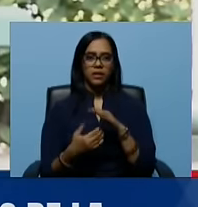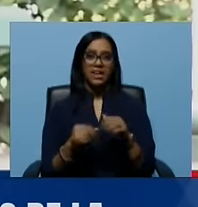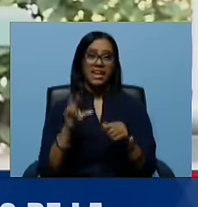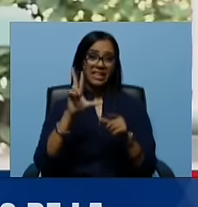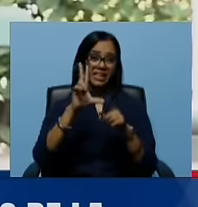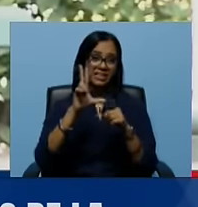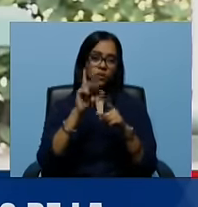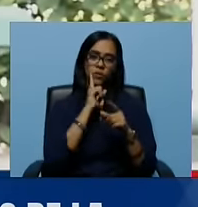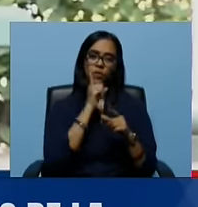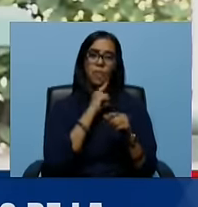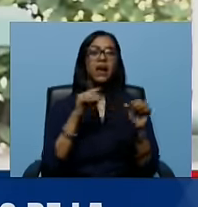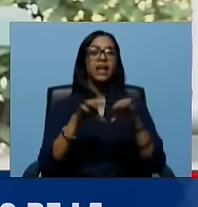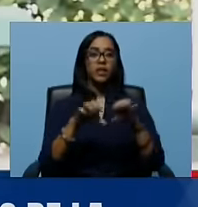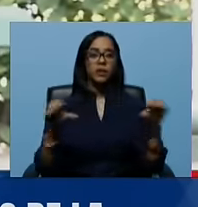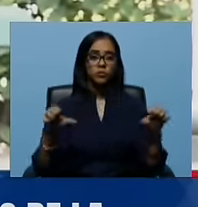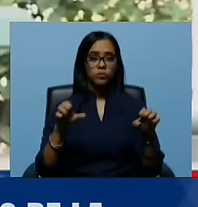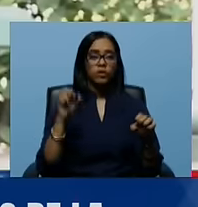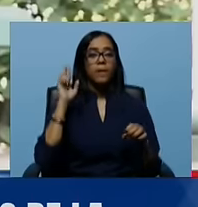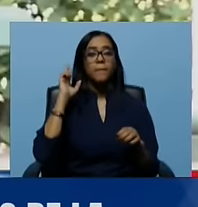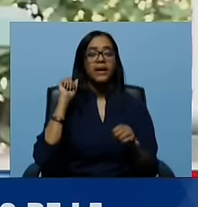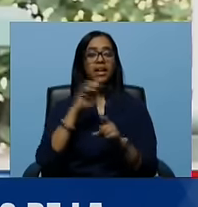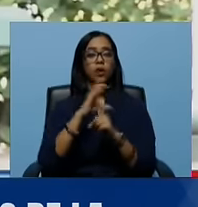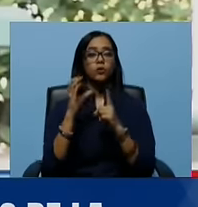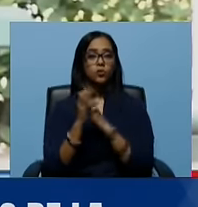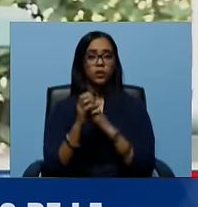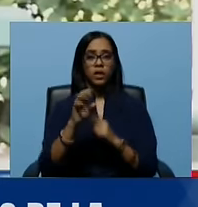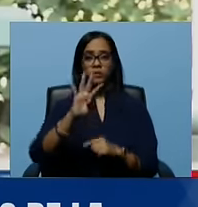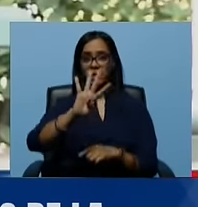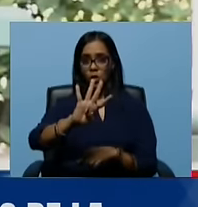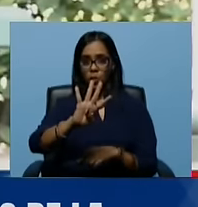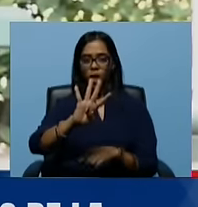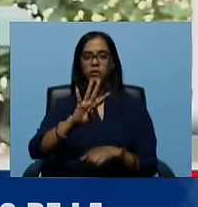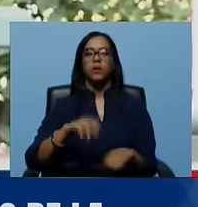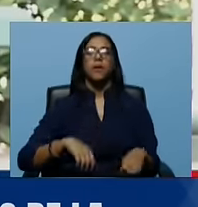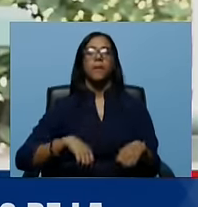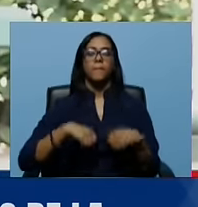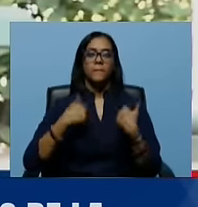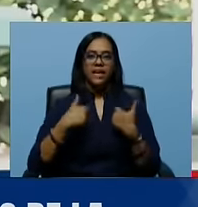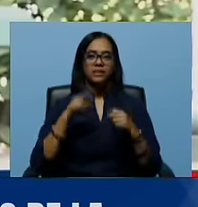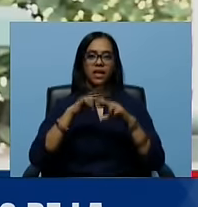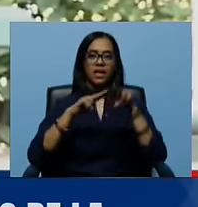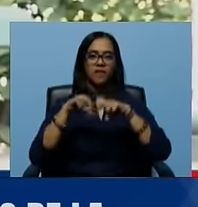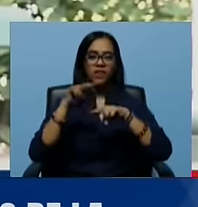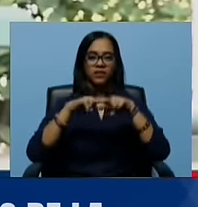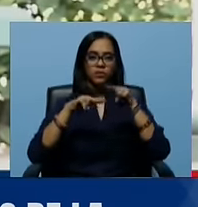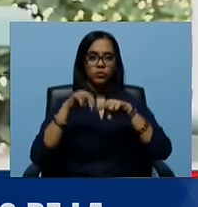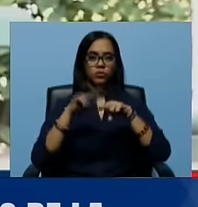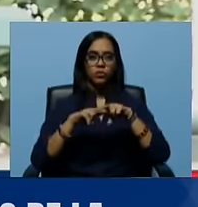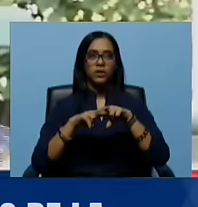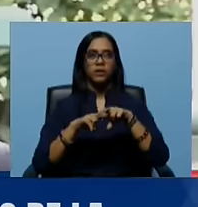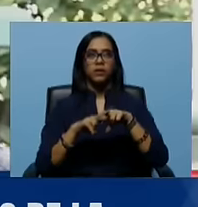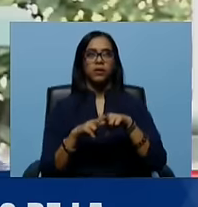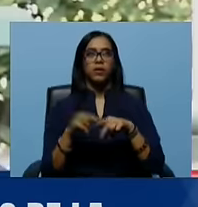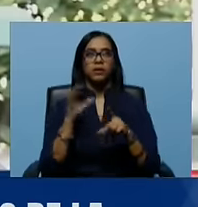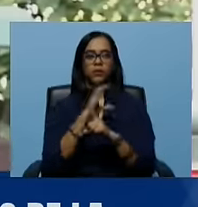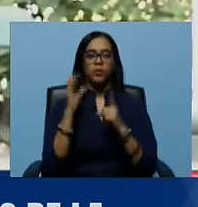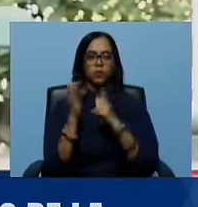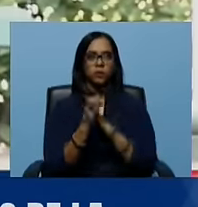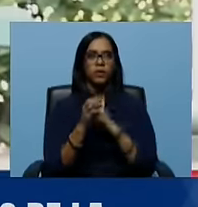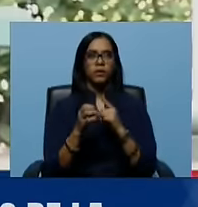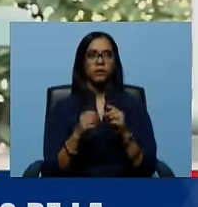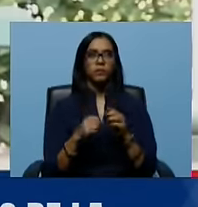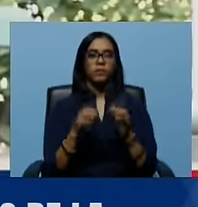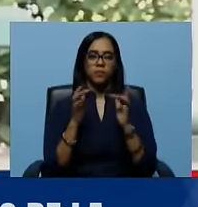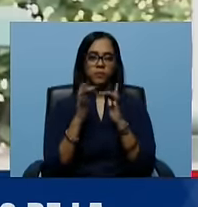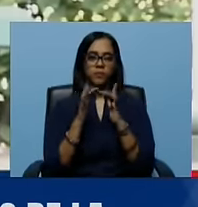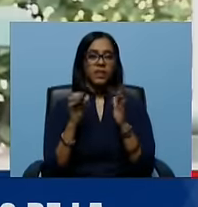llama Educación para las Culturas, y el cuarto, Más Infraestructuras para las Culturas. El pase